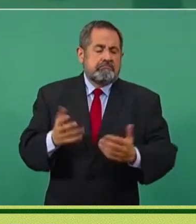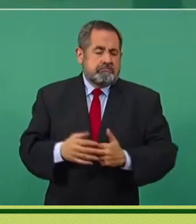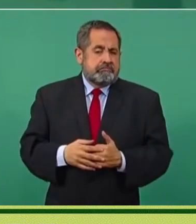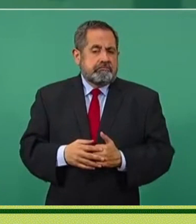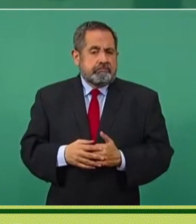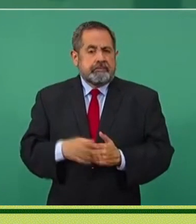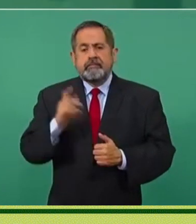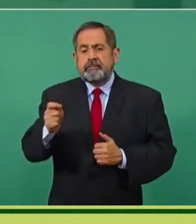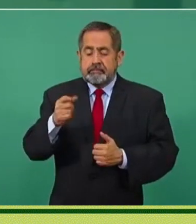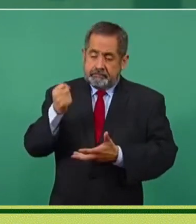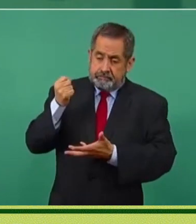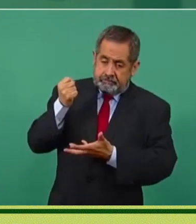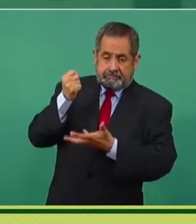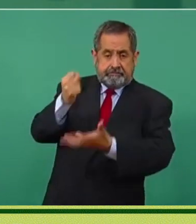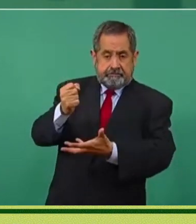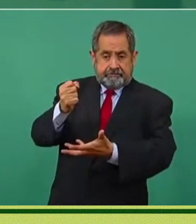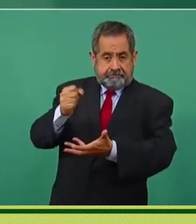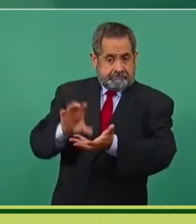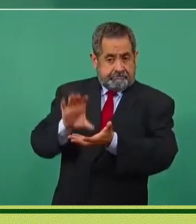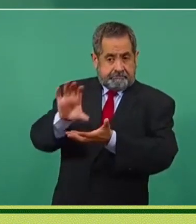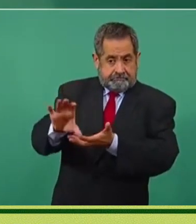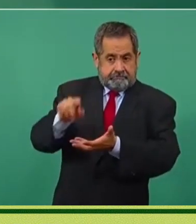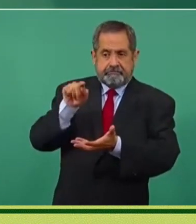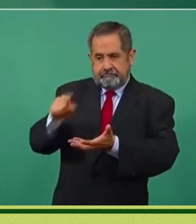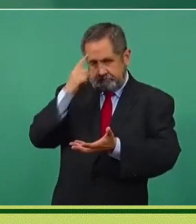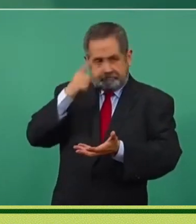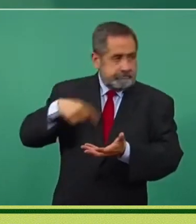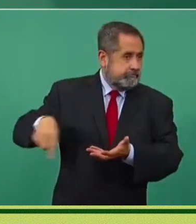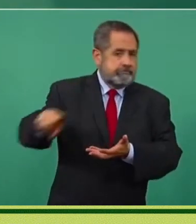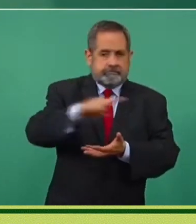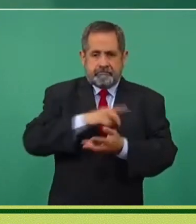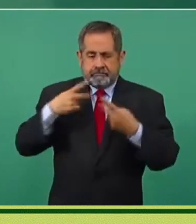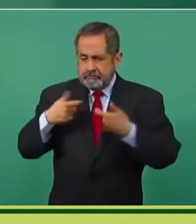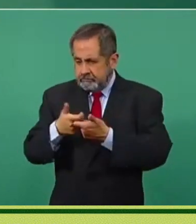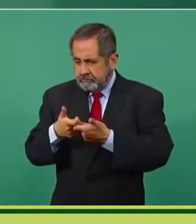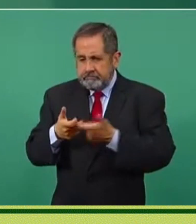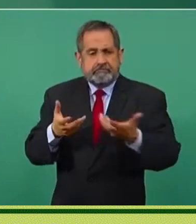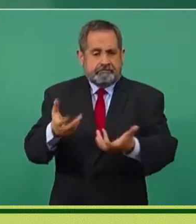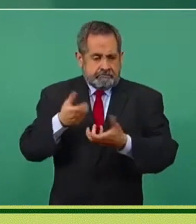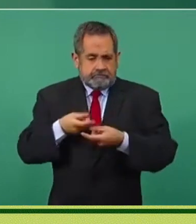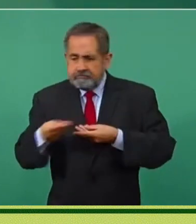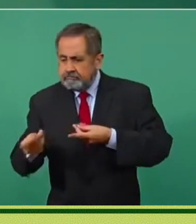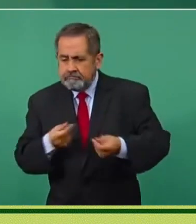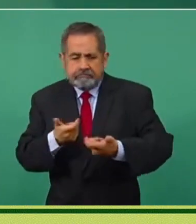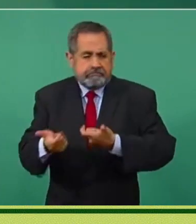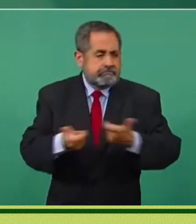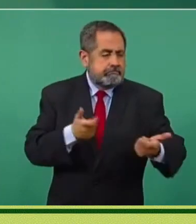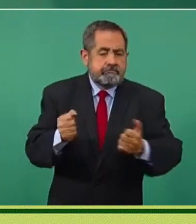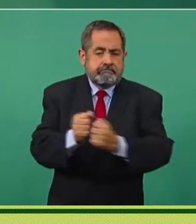el que el presupuesto, que es del pueblo, se maneje con honradez